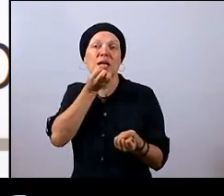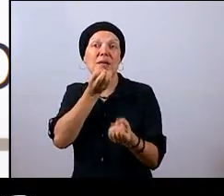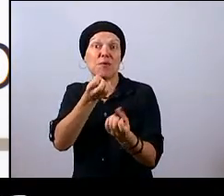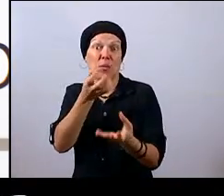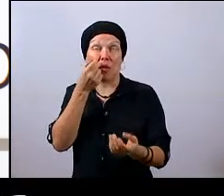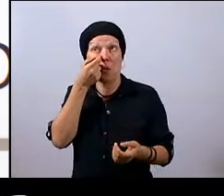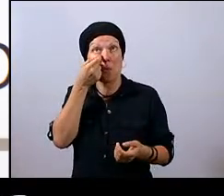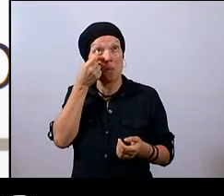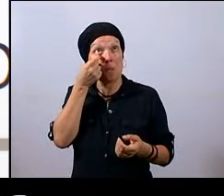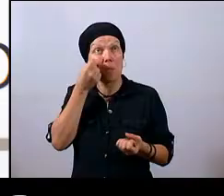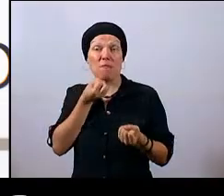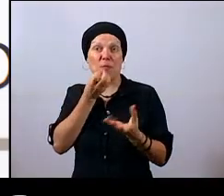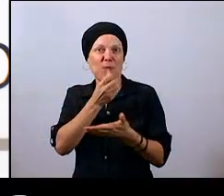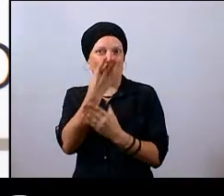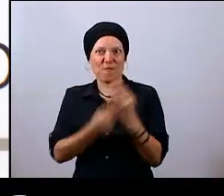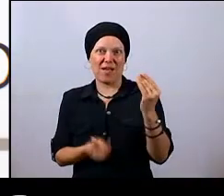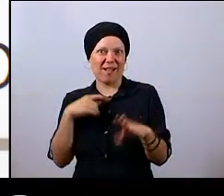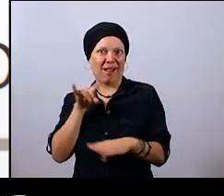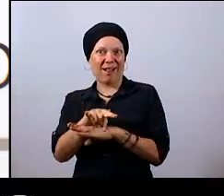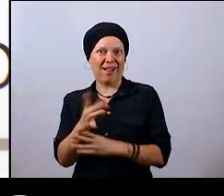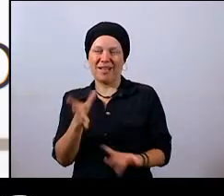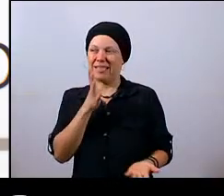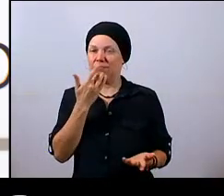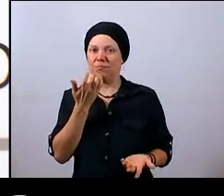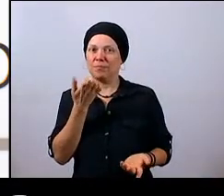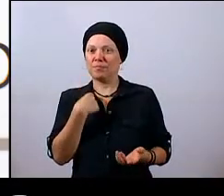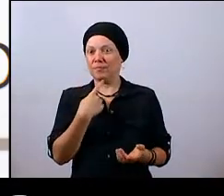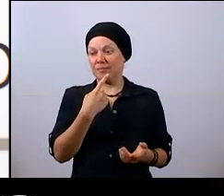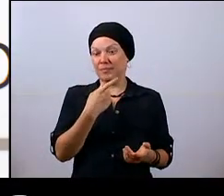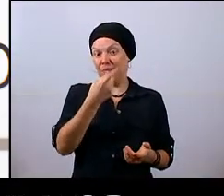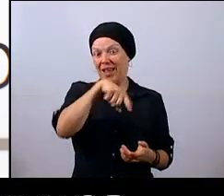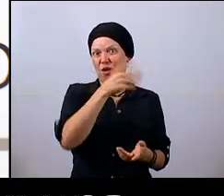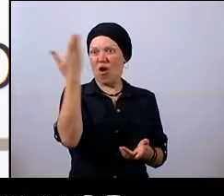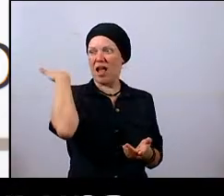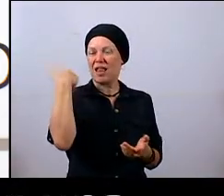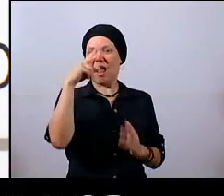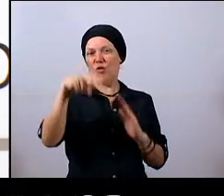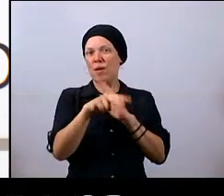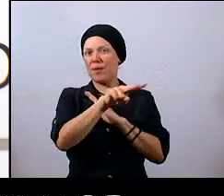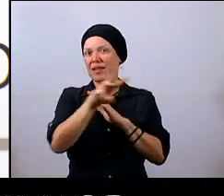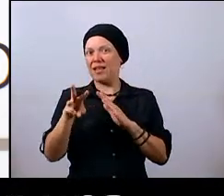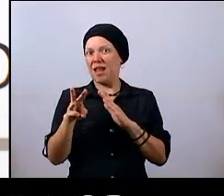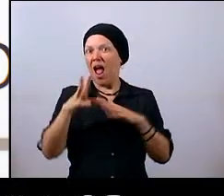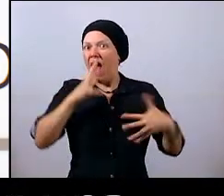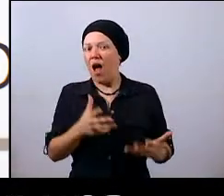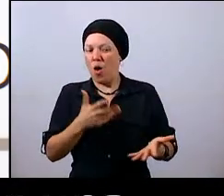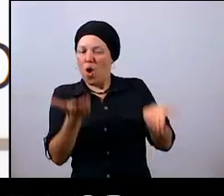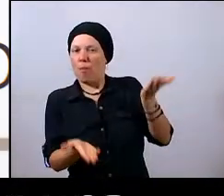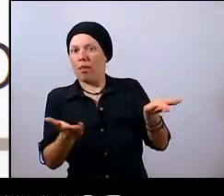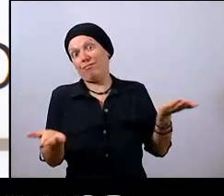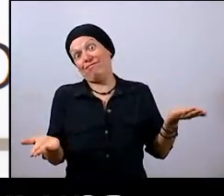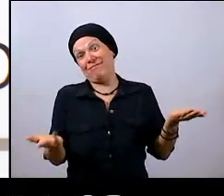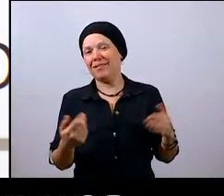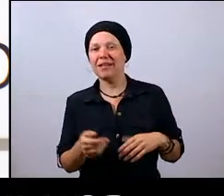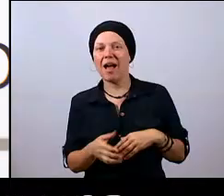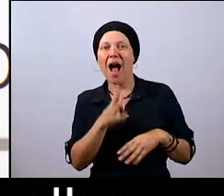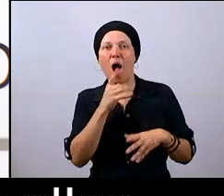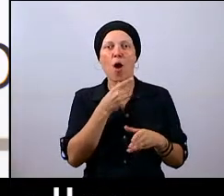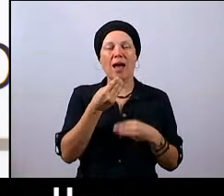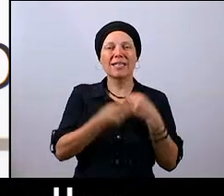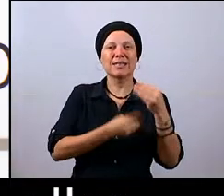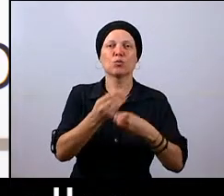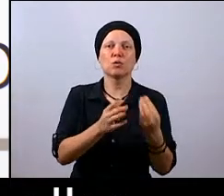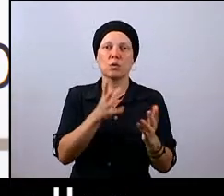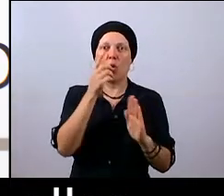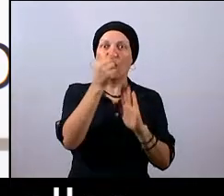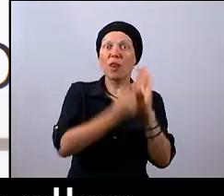información errónea, engañosa, si lo comparamos con lo que ellos hacían en el año 2023. Ahora se está ejecutando, dato